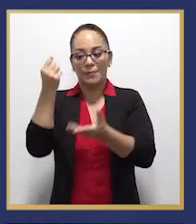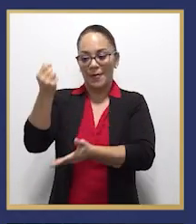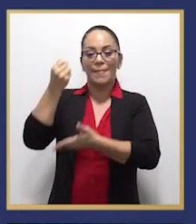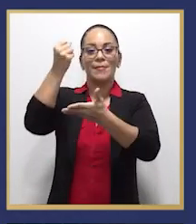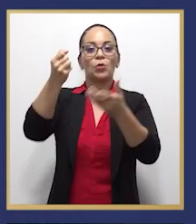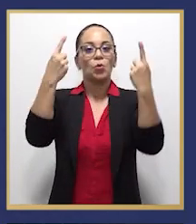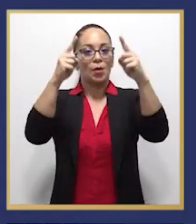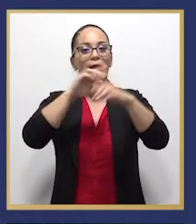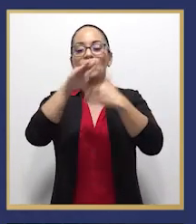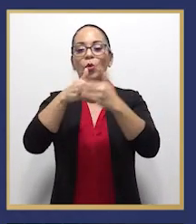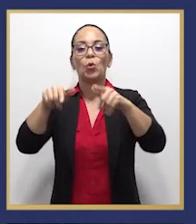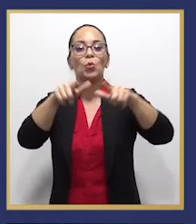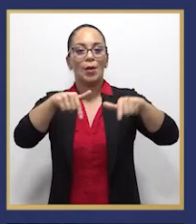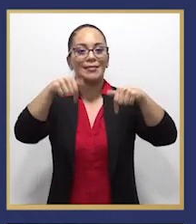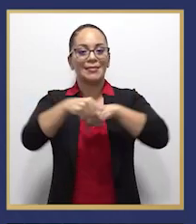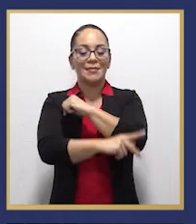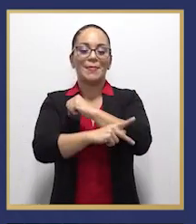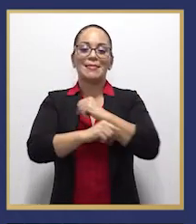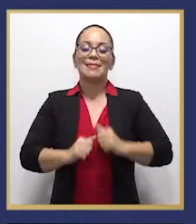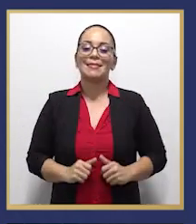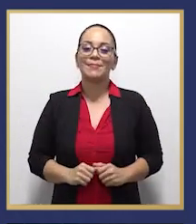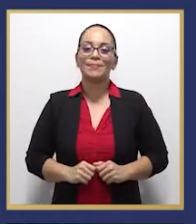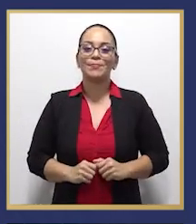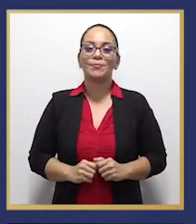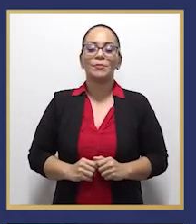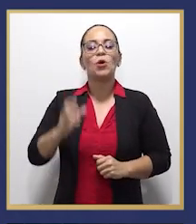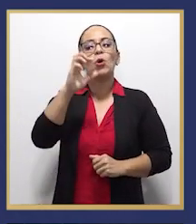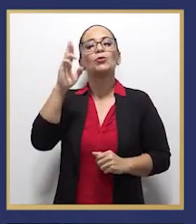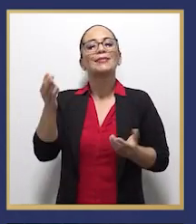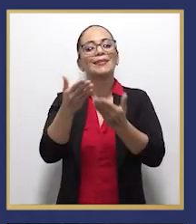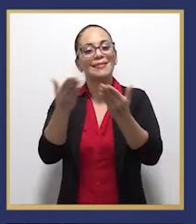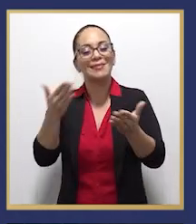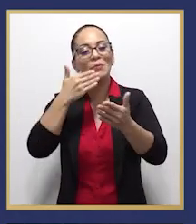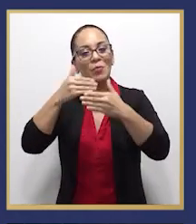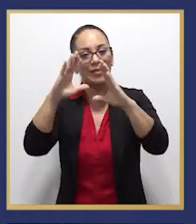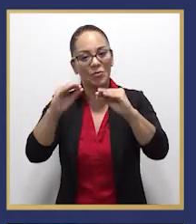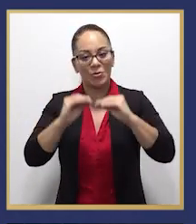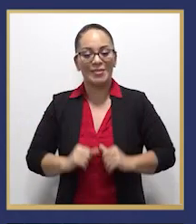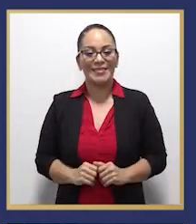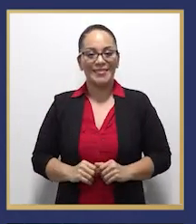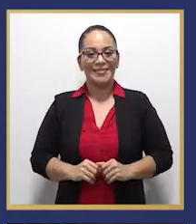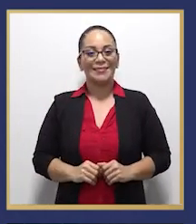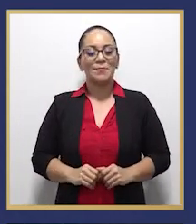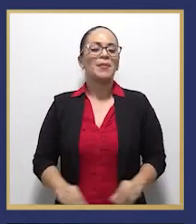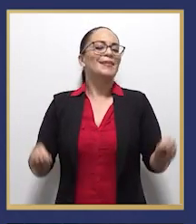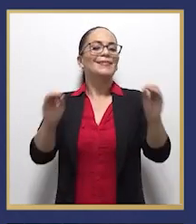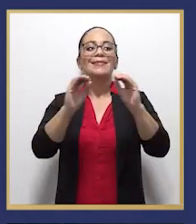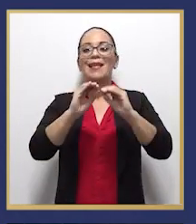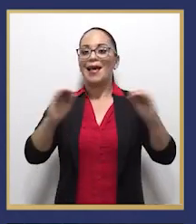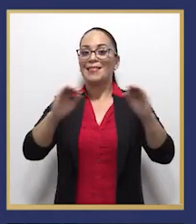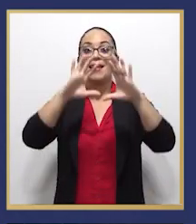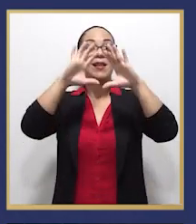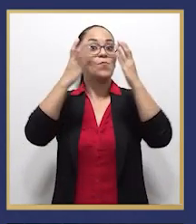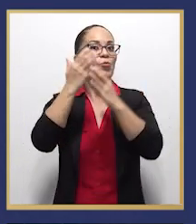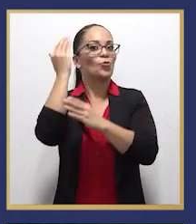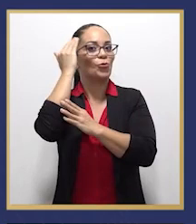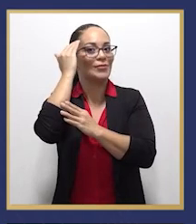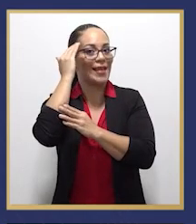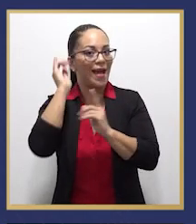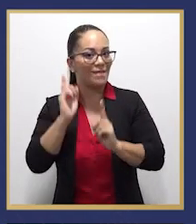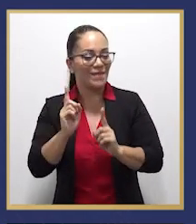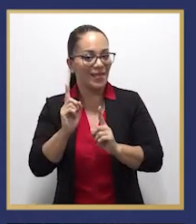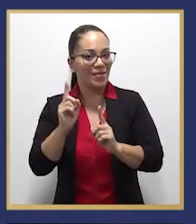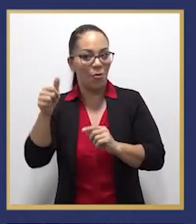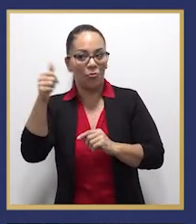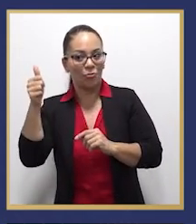inversión llegue a todas las regiones del país compatriotas muy buenas noches nadie en el mundo sabe